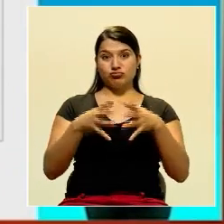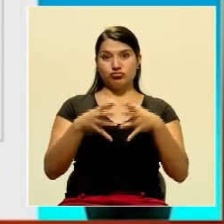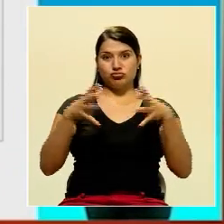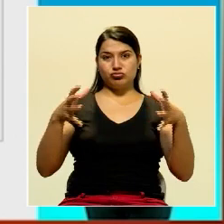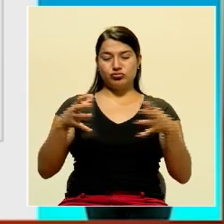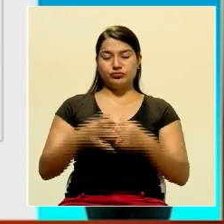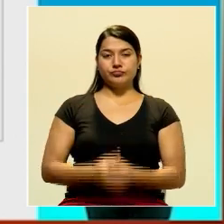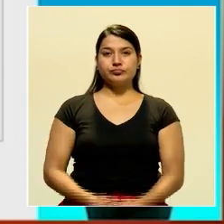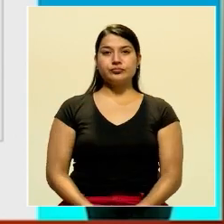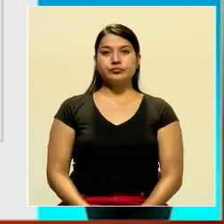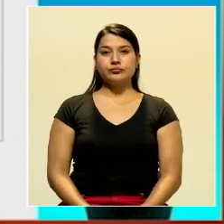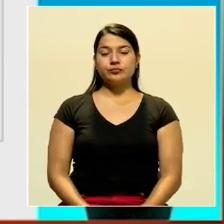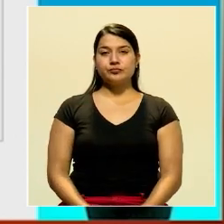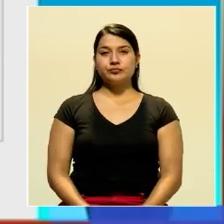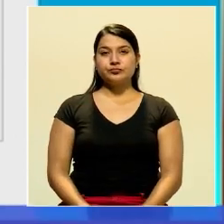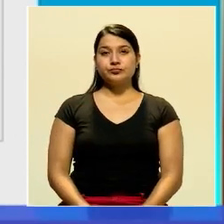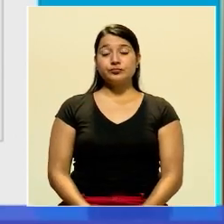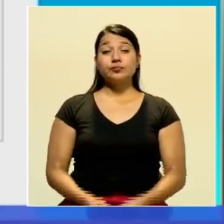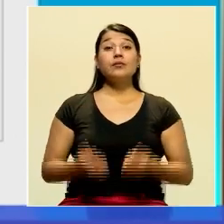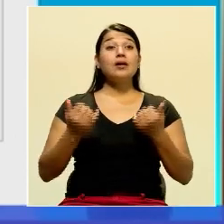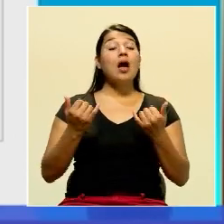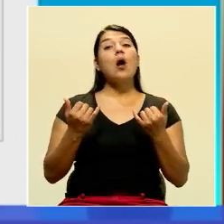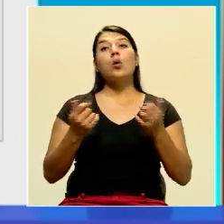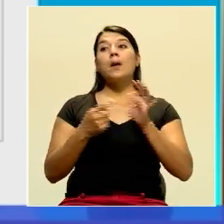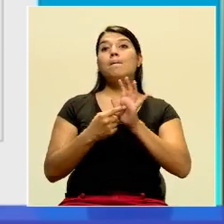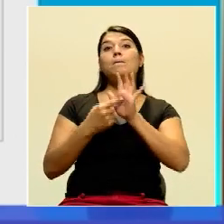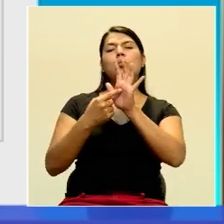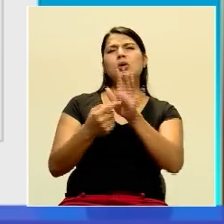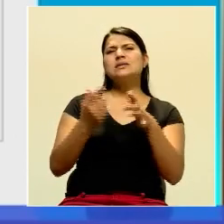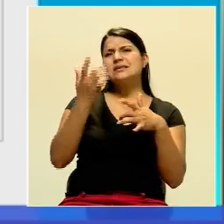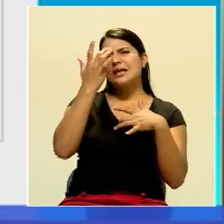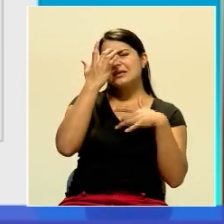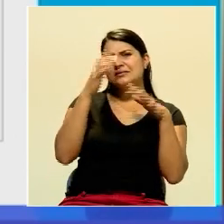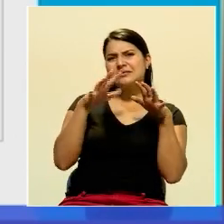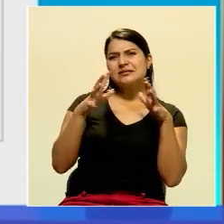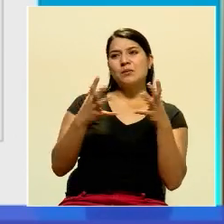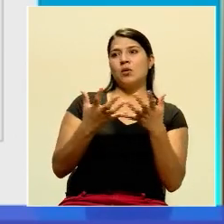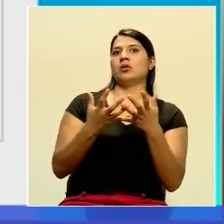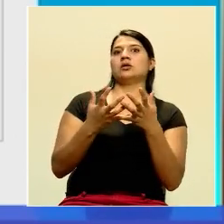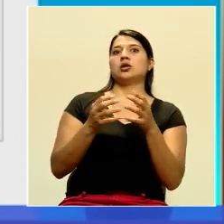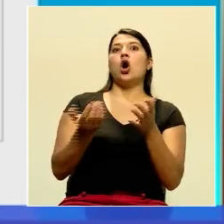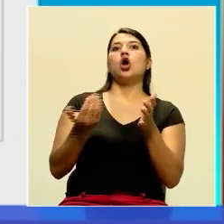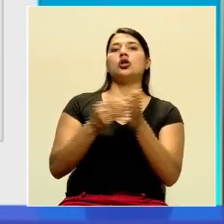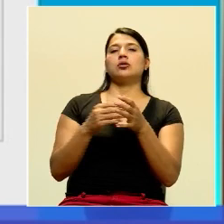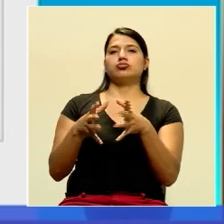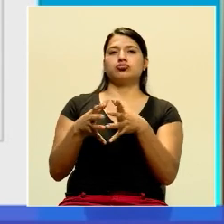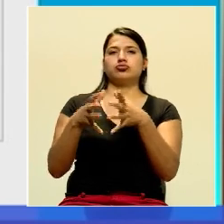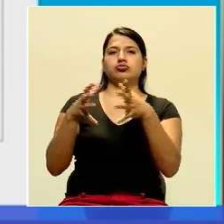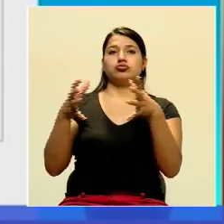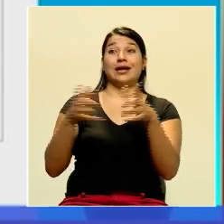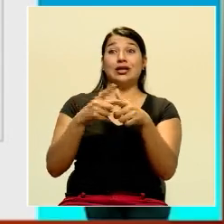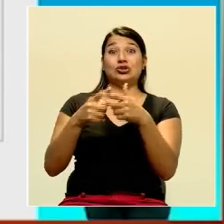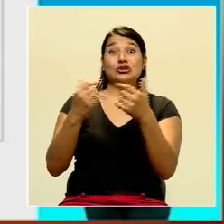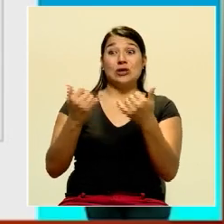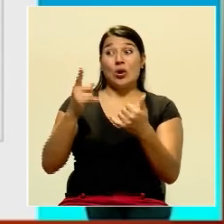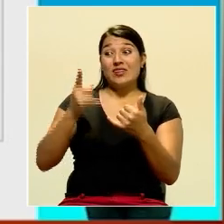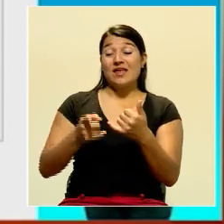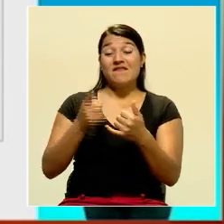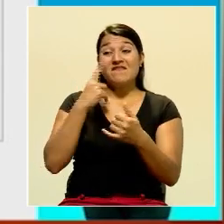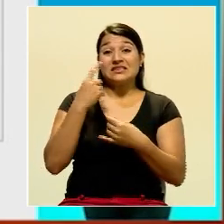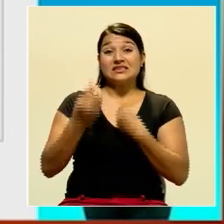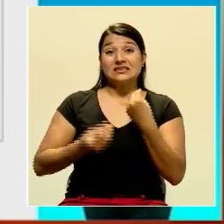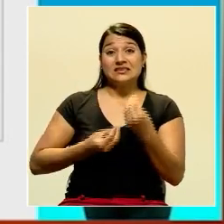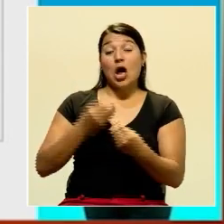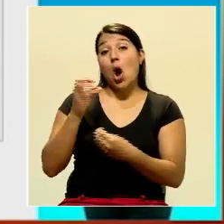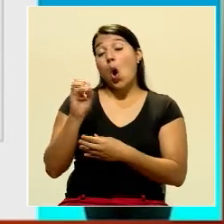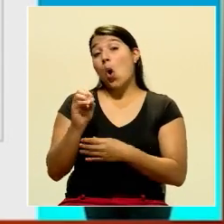l'épidémie regagne du terrain. Los indicadores muestran que la epidemia está recuperando terreno y que por ello es ahora que hay que intervenir o en todo caso